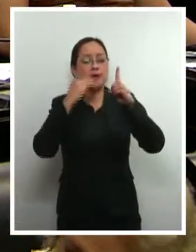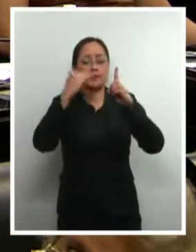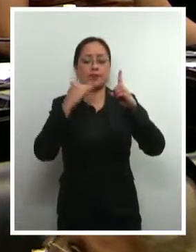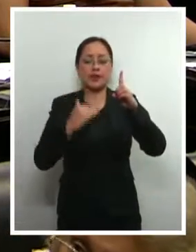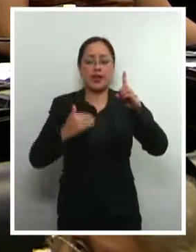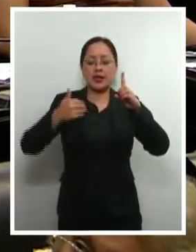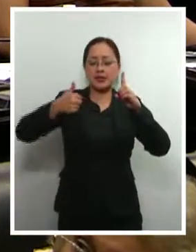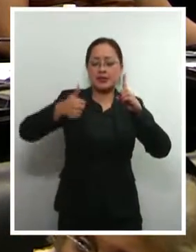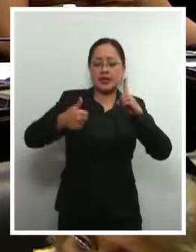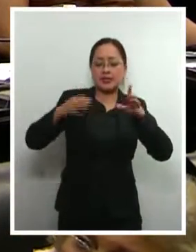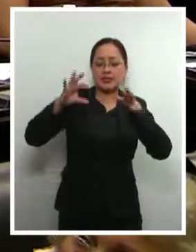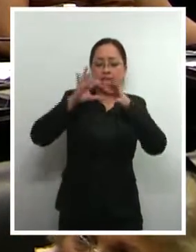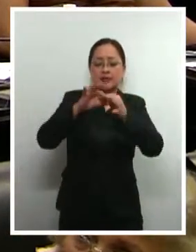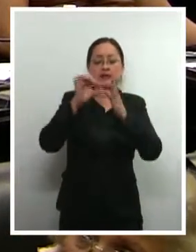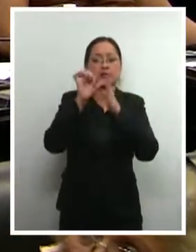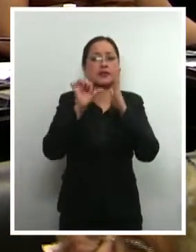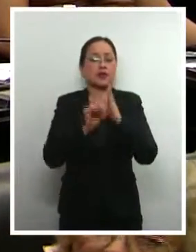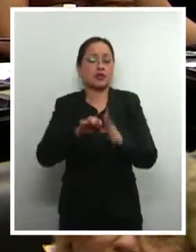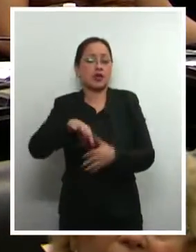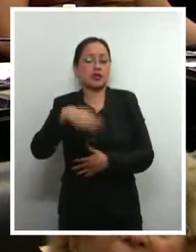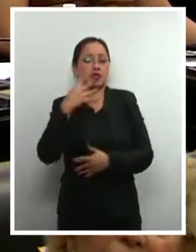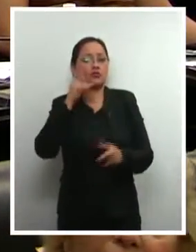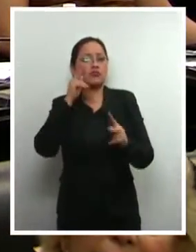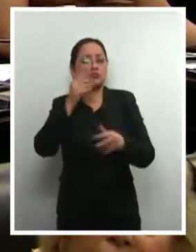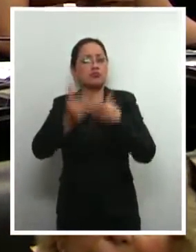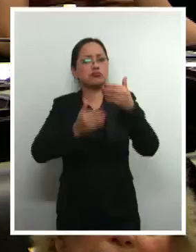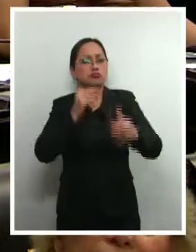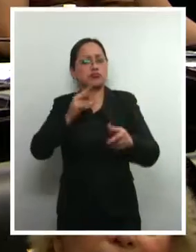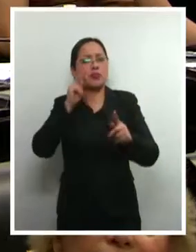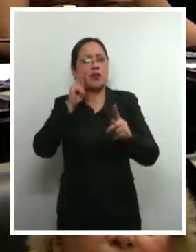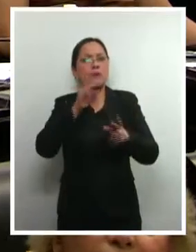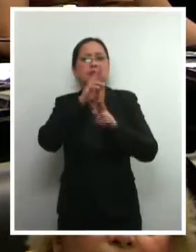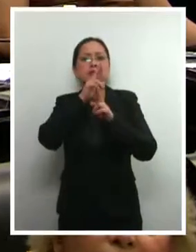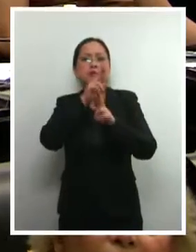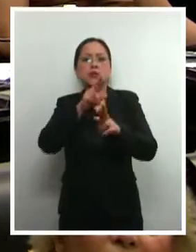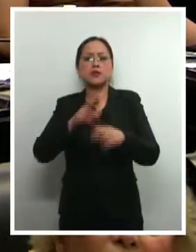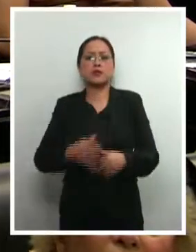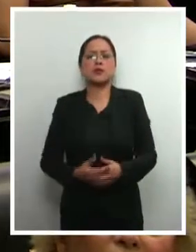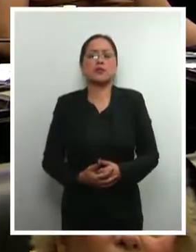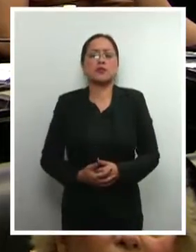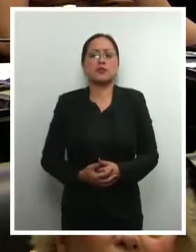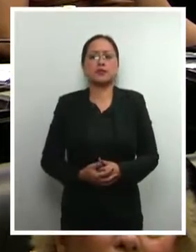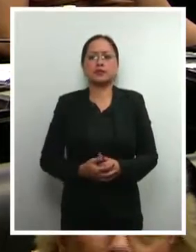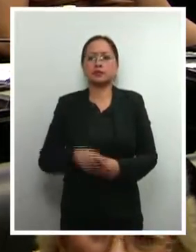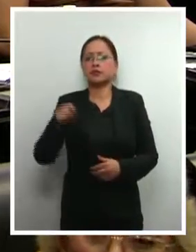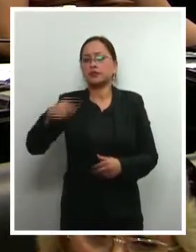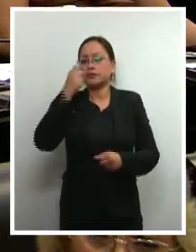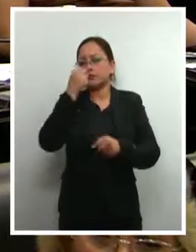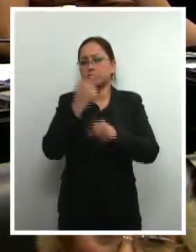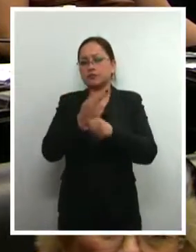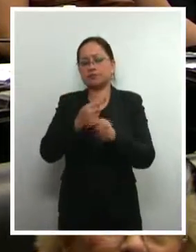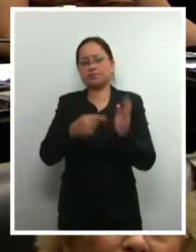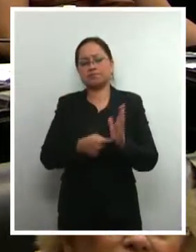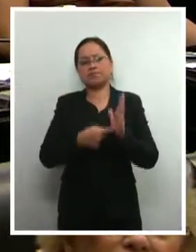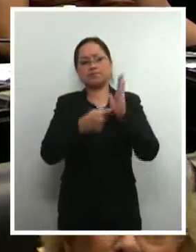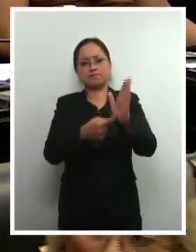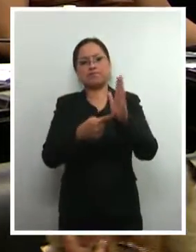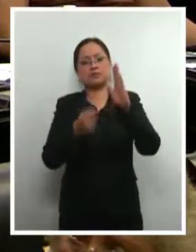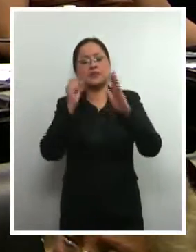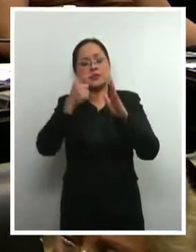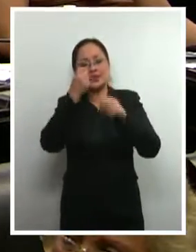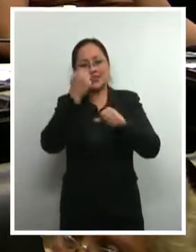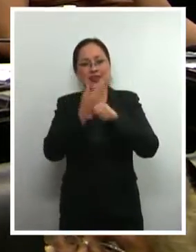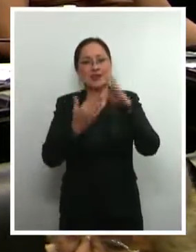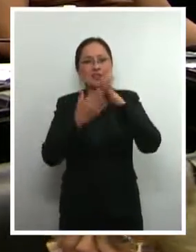del artículo 14, de emitir su voto? Así que estaremos próximos a escuchar el resultado en voz de la Secretaría de la Mesa